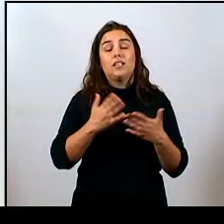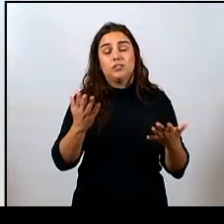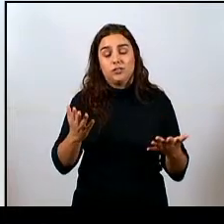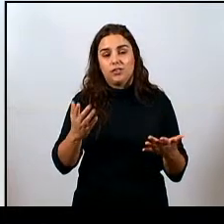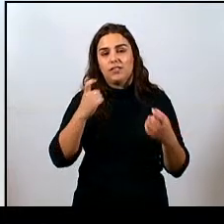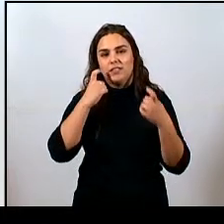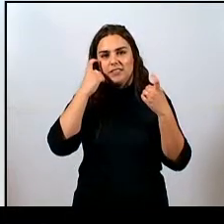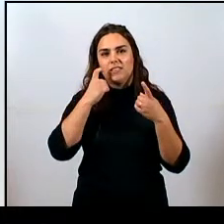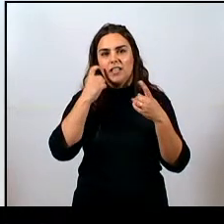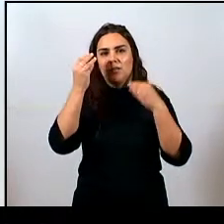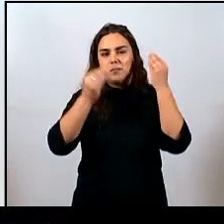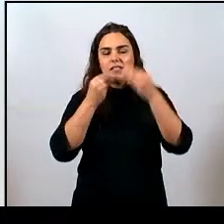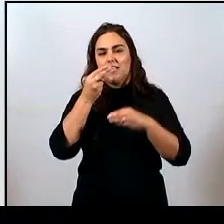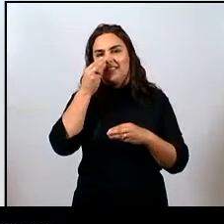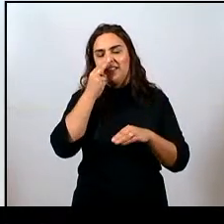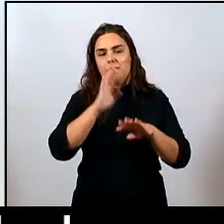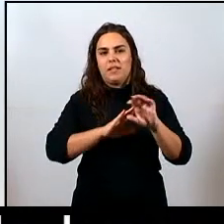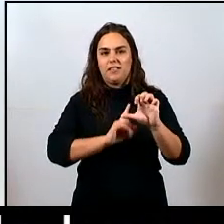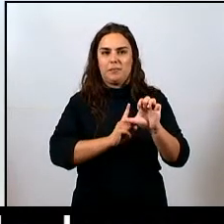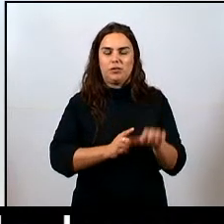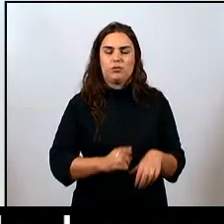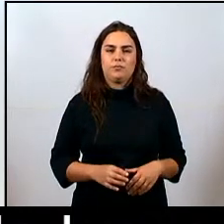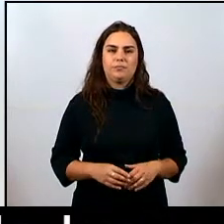pensando en el interés de los extremeños.